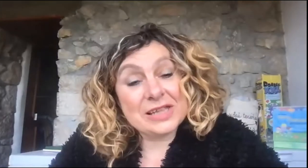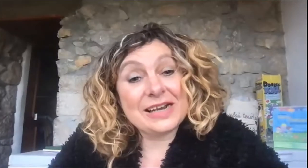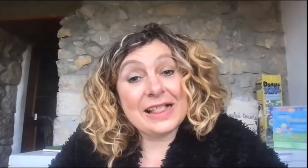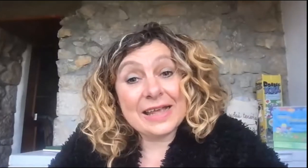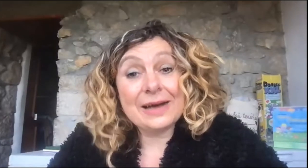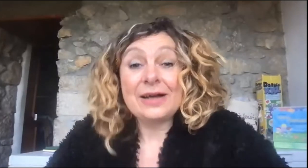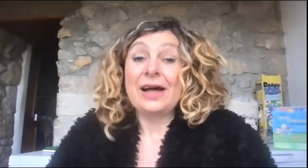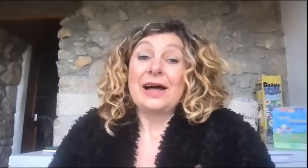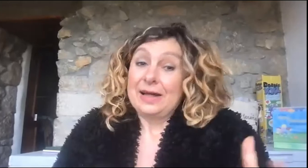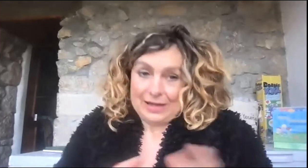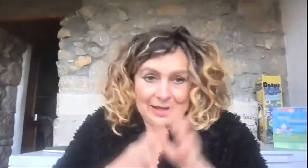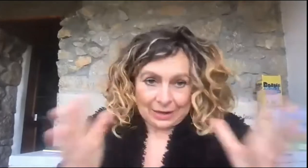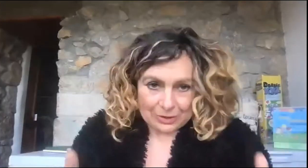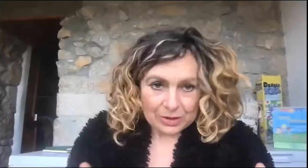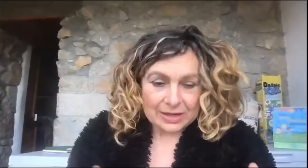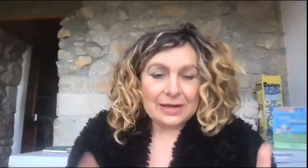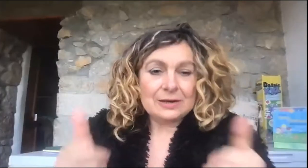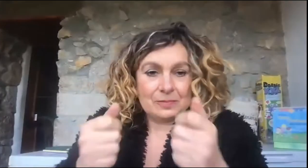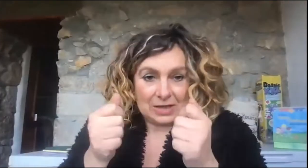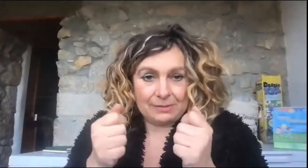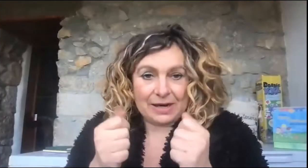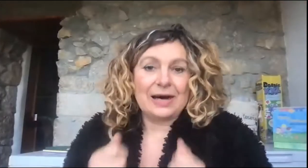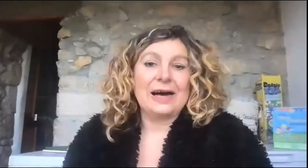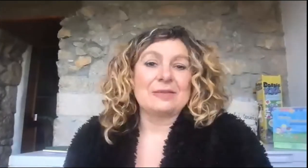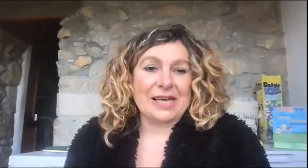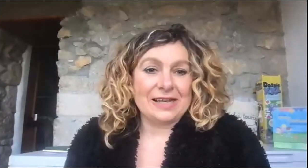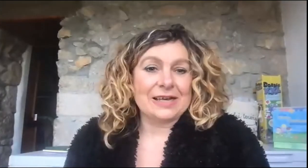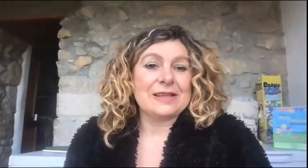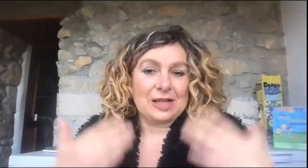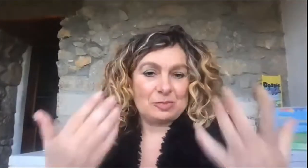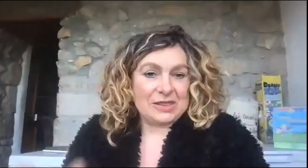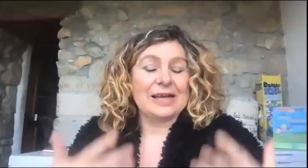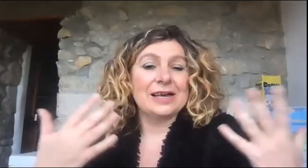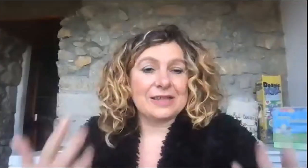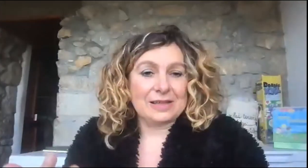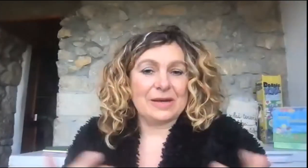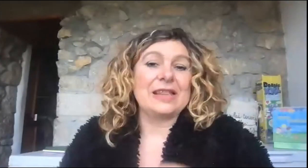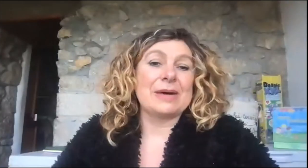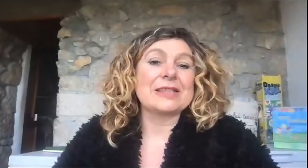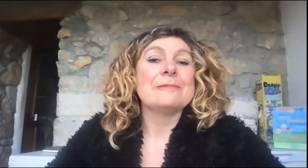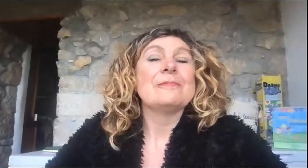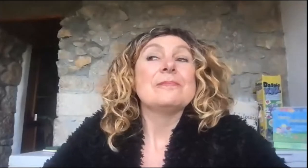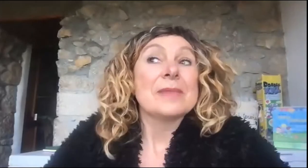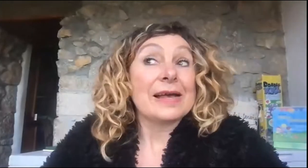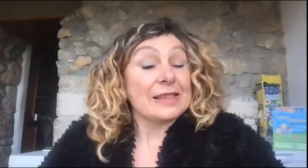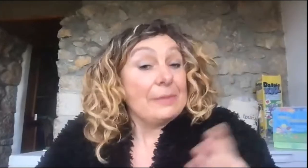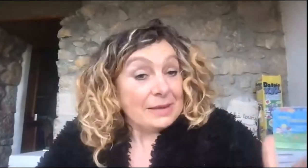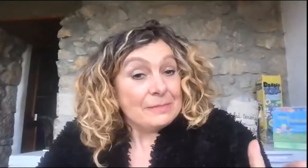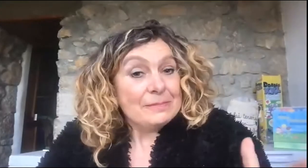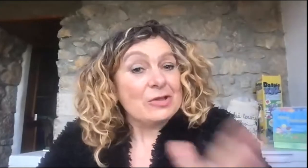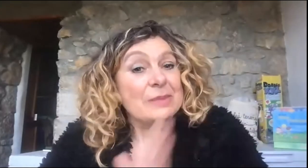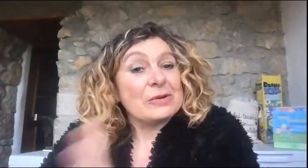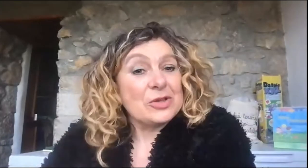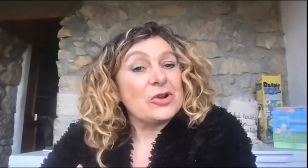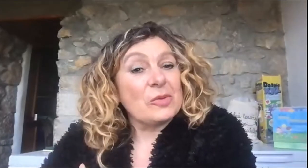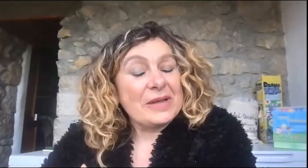que pueda tener en el día, el alumnado en general se va a las máquinas, a las pantallas y demás, que está bien,